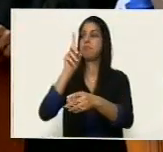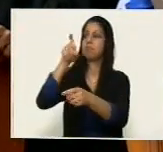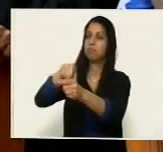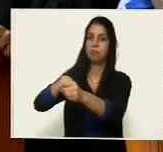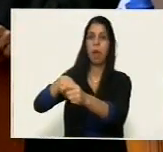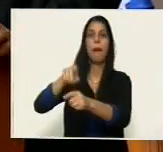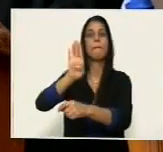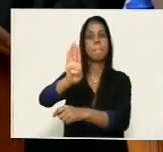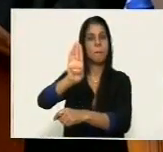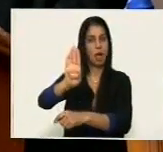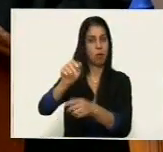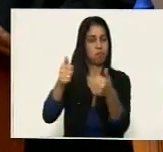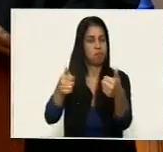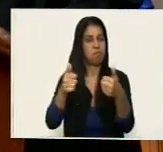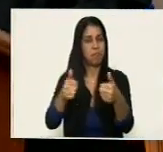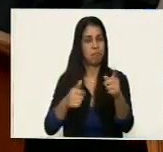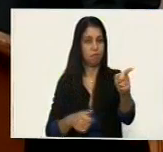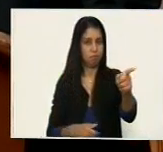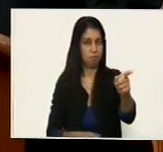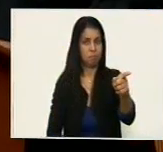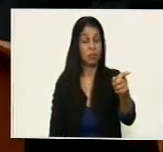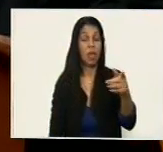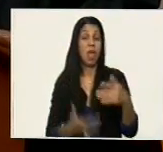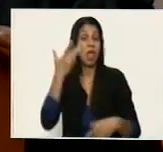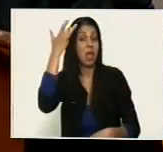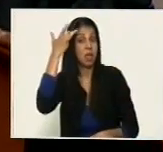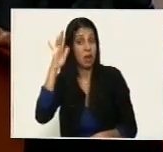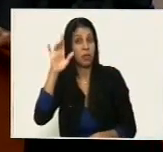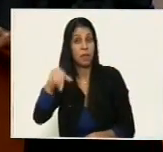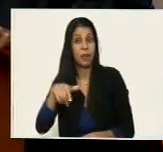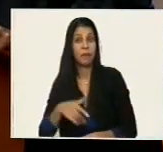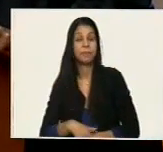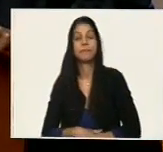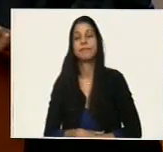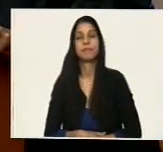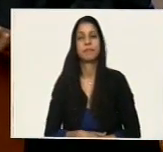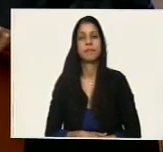honorable cuerpo público. Creemos también que